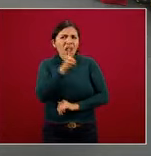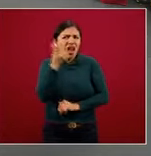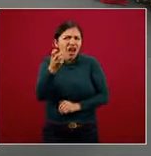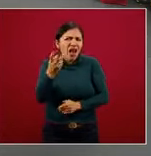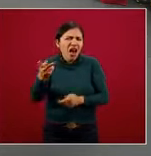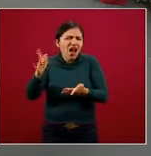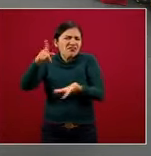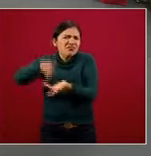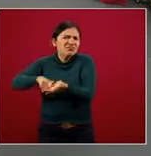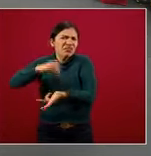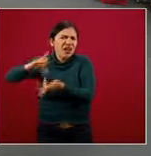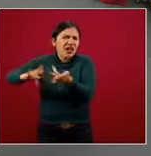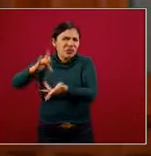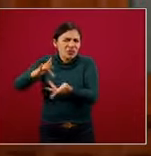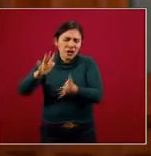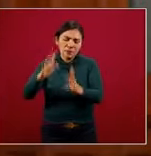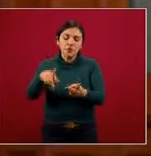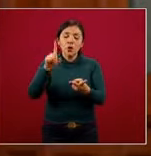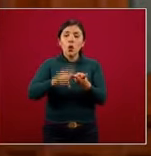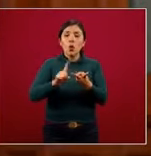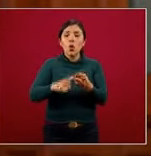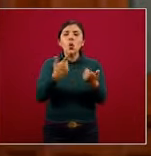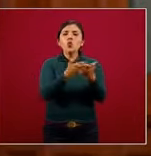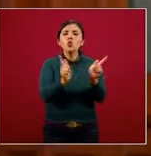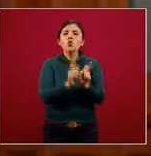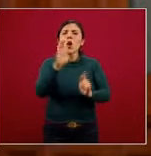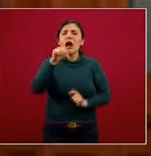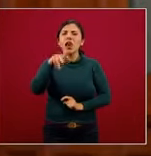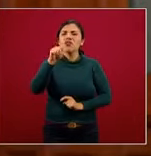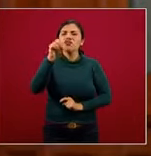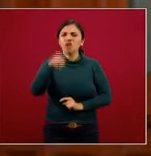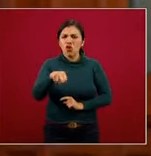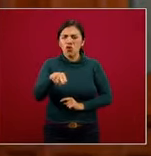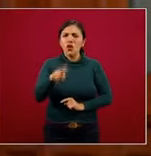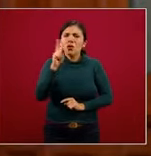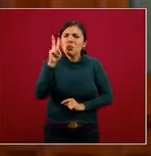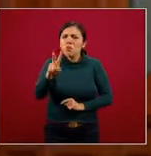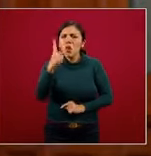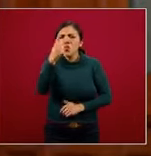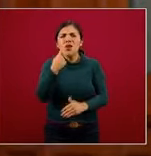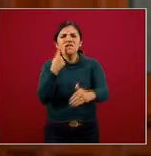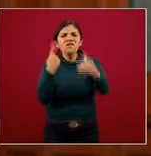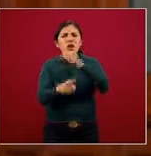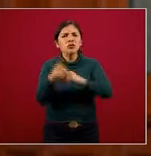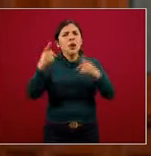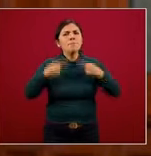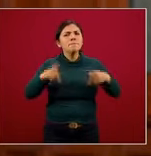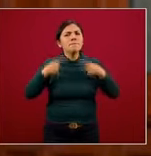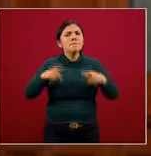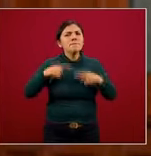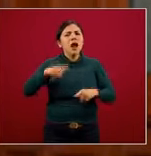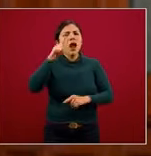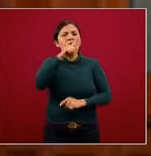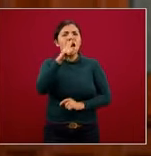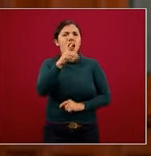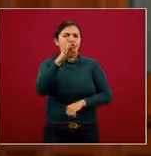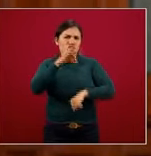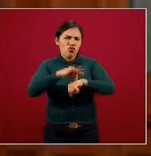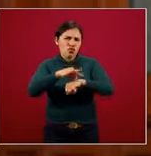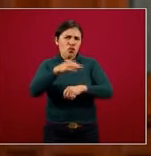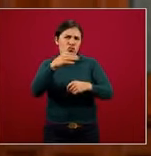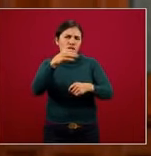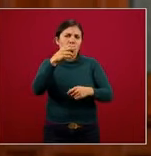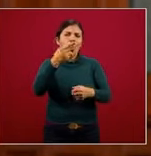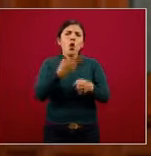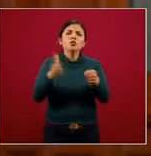las redes sociales. Y por el otro lado, Grupo Cantón está haciendo el seguimiento a una denuncia hecha por personal del sector salud